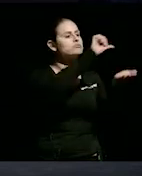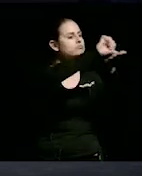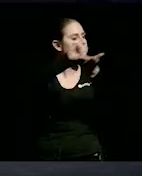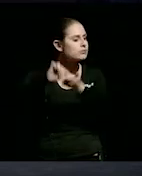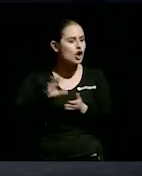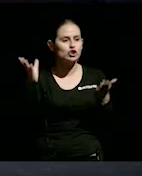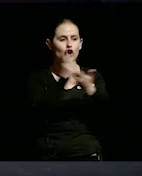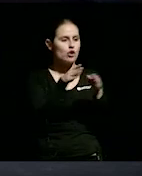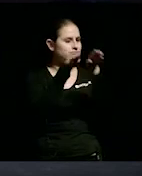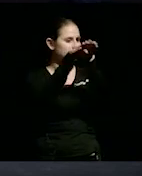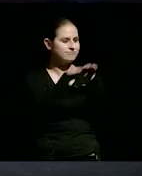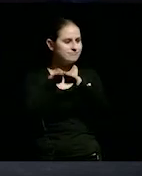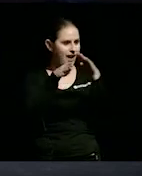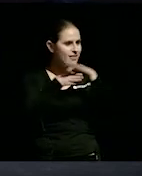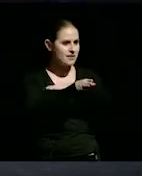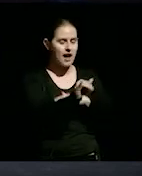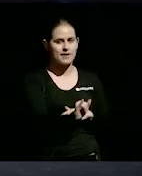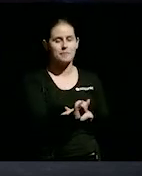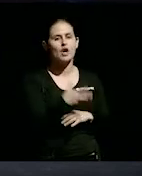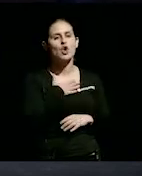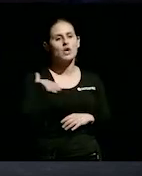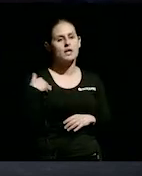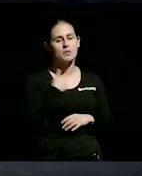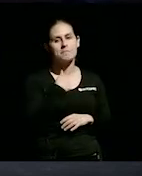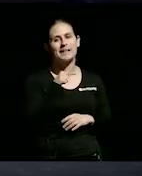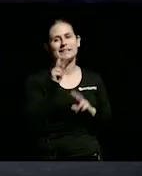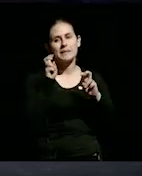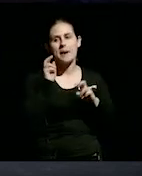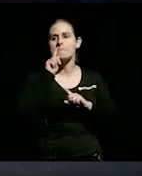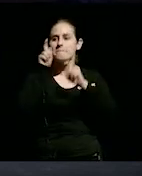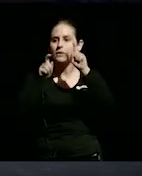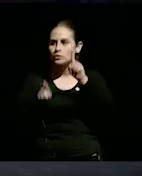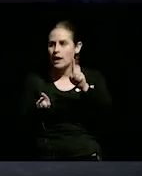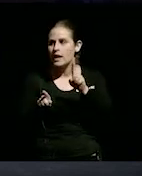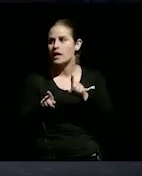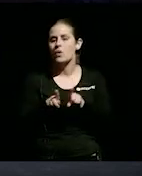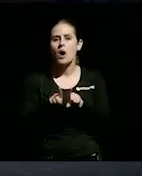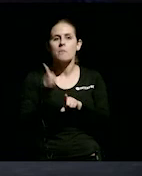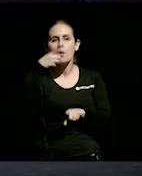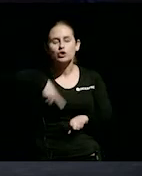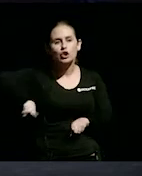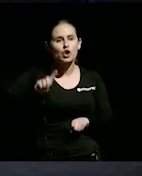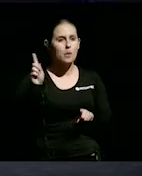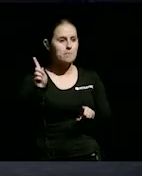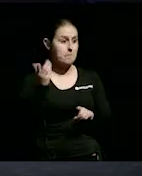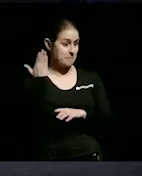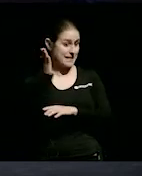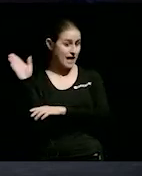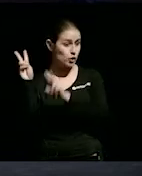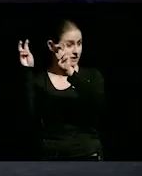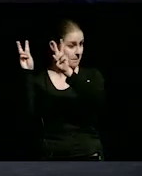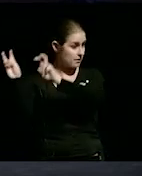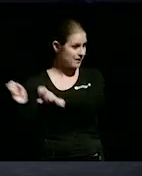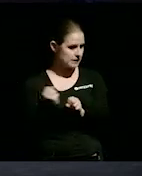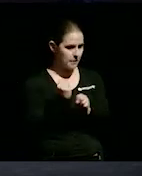¿no? Entonces, yo quería preguntaros, independientemente de la exhibición de trabajos inclusivos en teatros ingleses